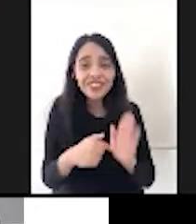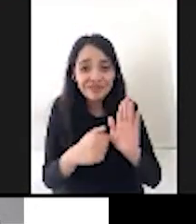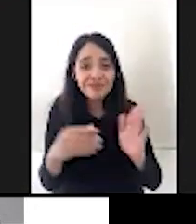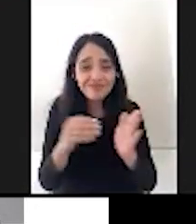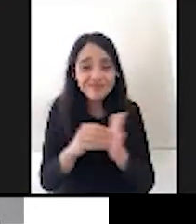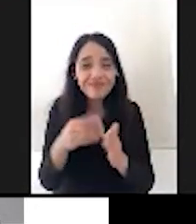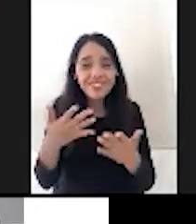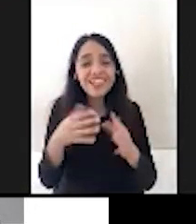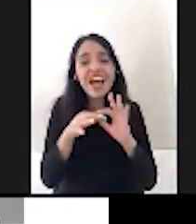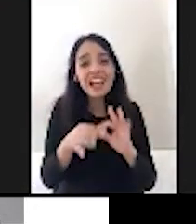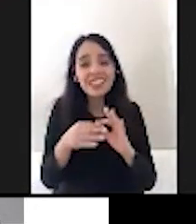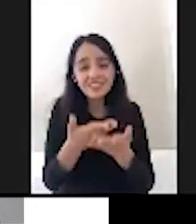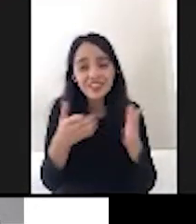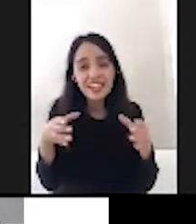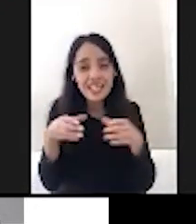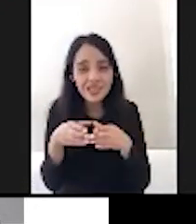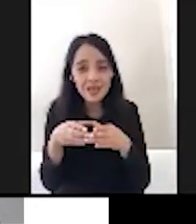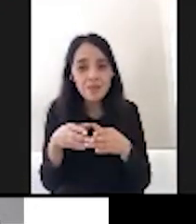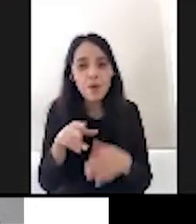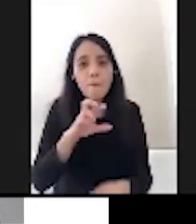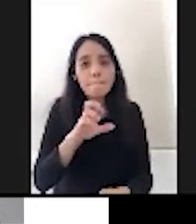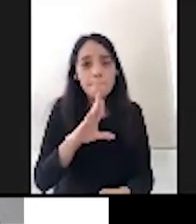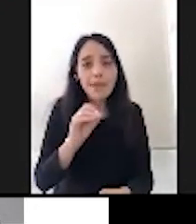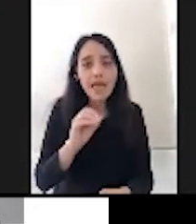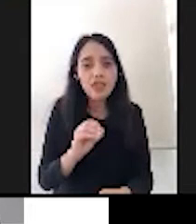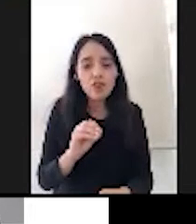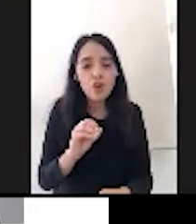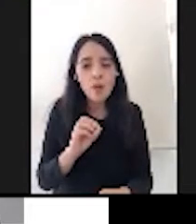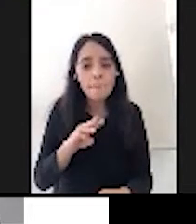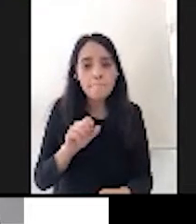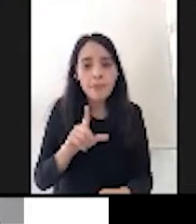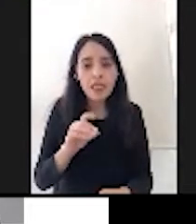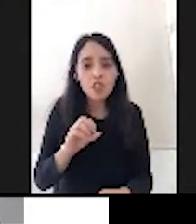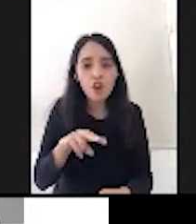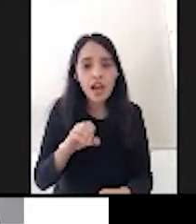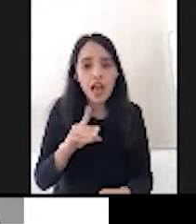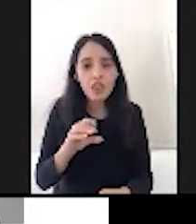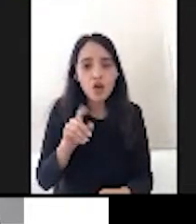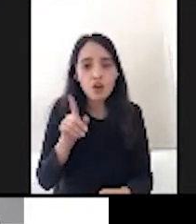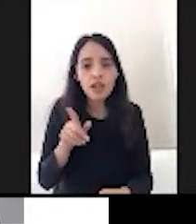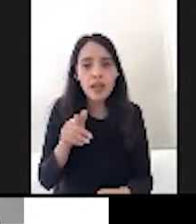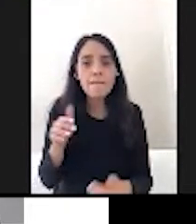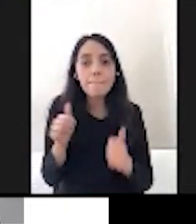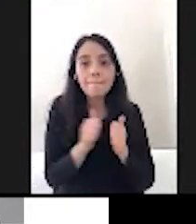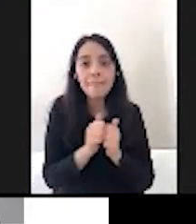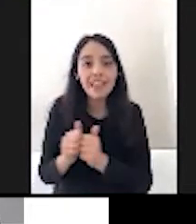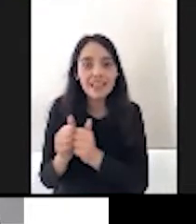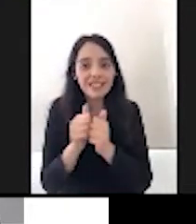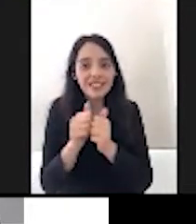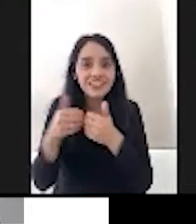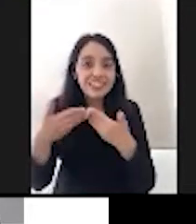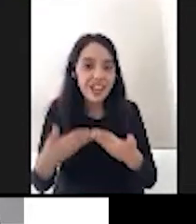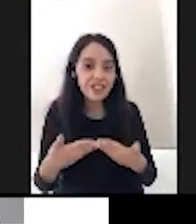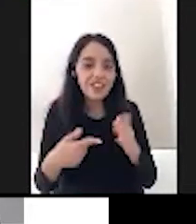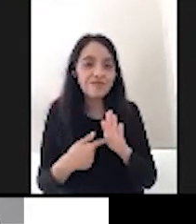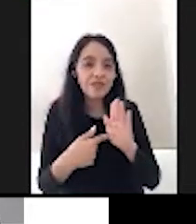bueno, Pedro Maldonado, que además de ser mi mentor, va a presentarles ahora. Dr. Samir Nasal, del